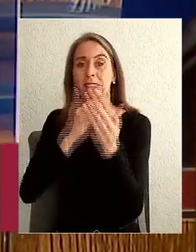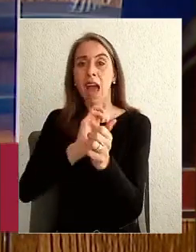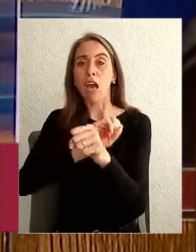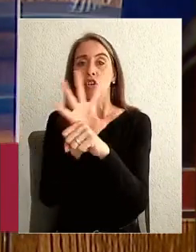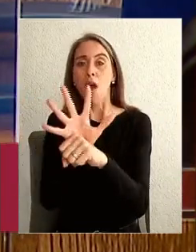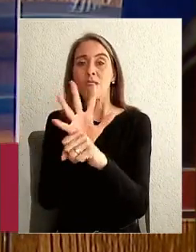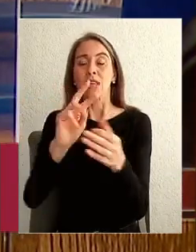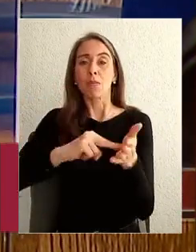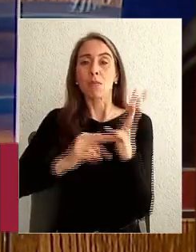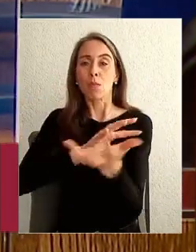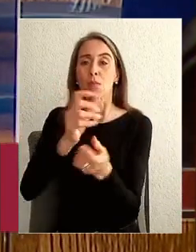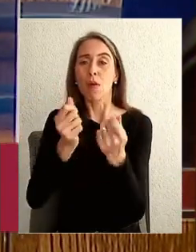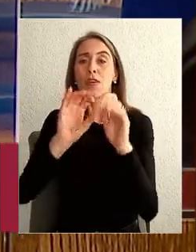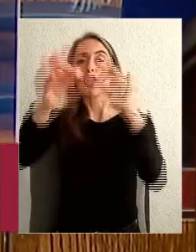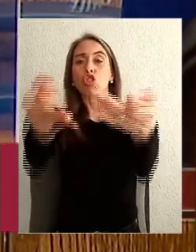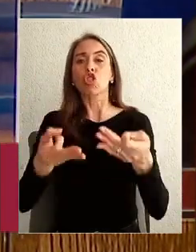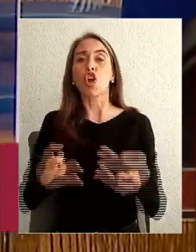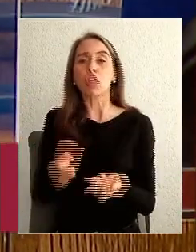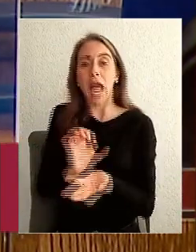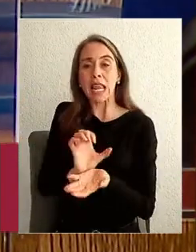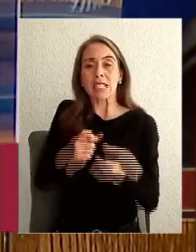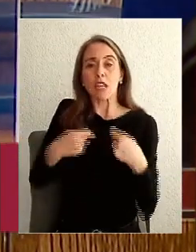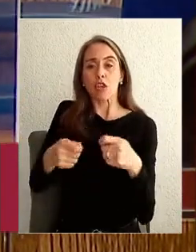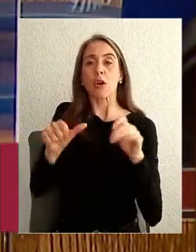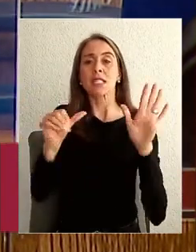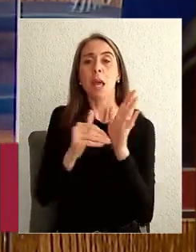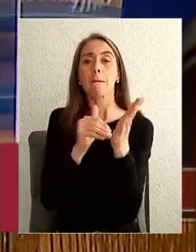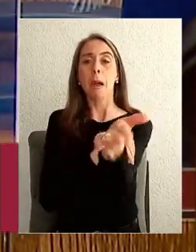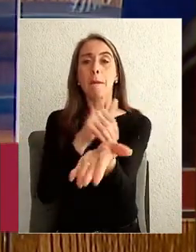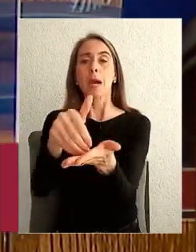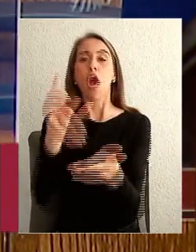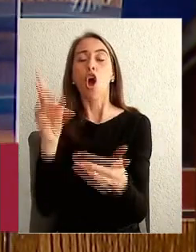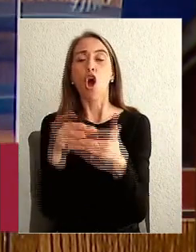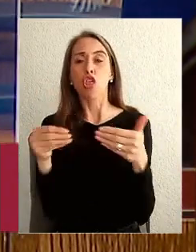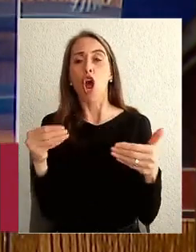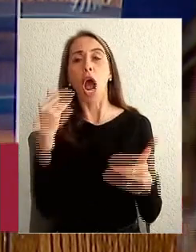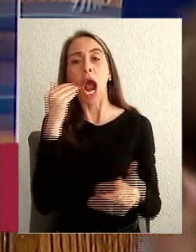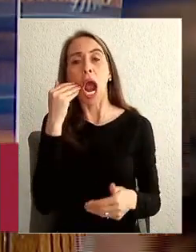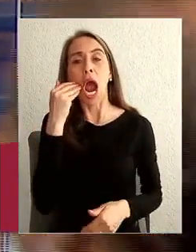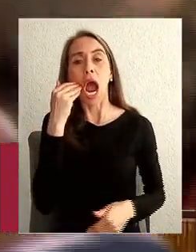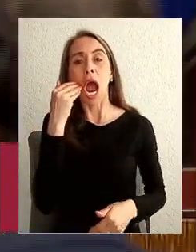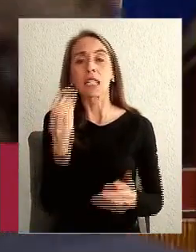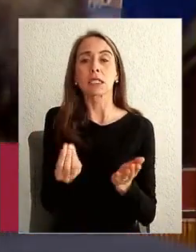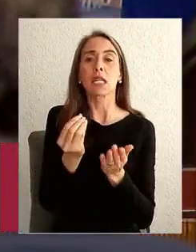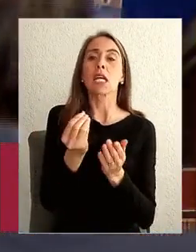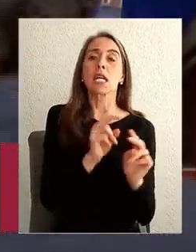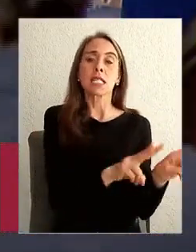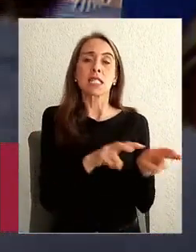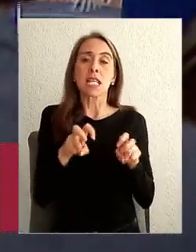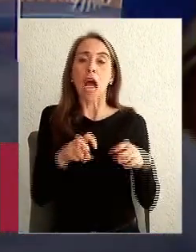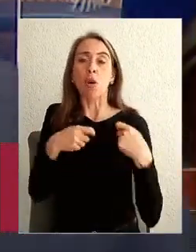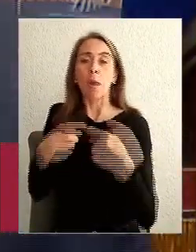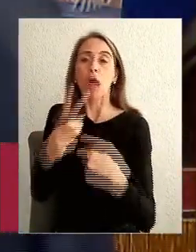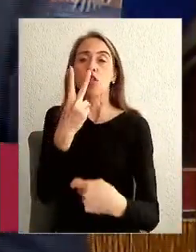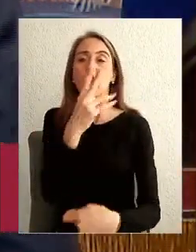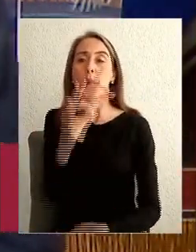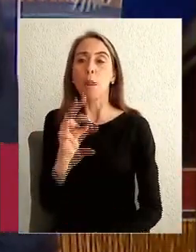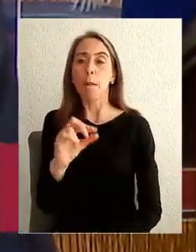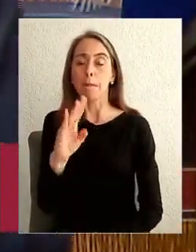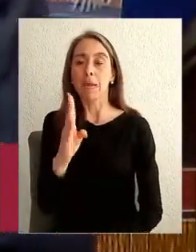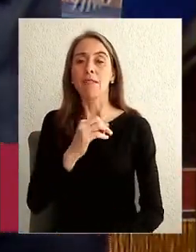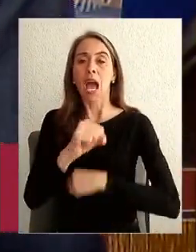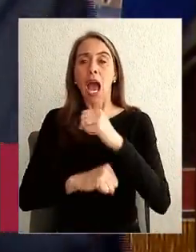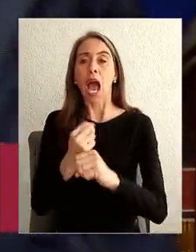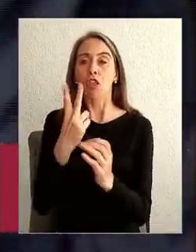más de 6.000 millones de dólares, casi un 2% del PIB, mientras que el 2021, ante la prolongación de la